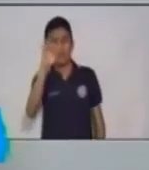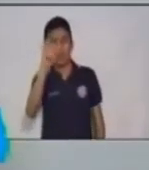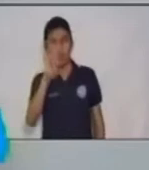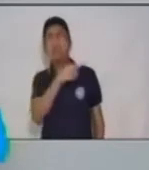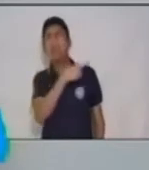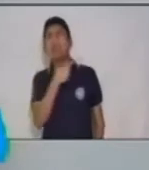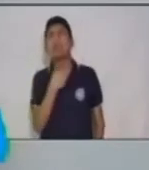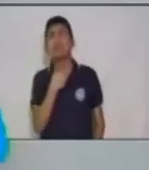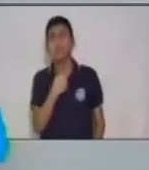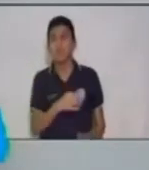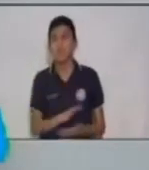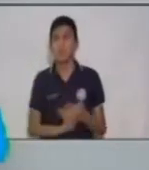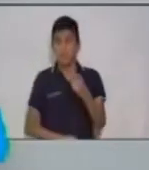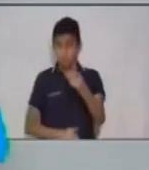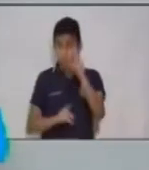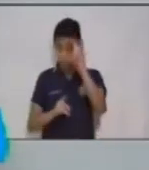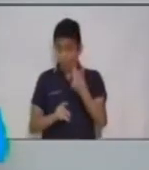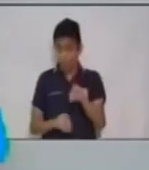el 5,